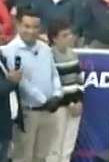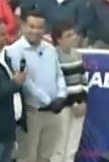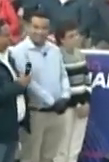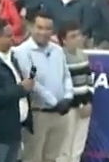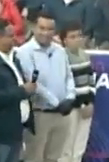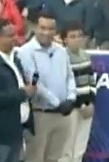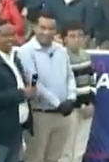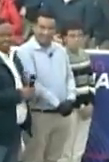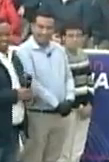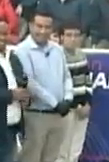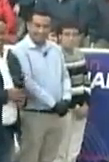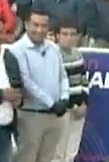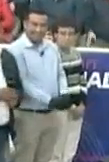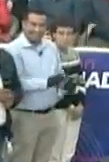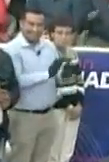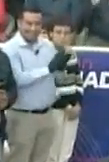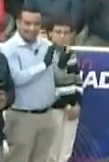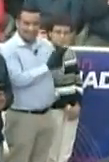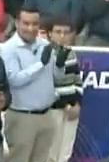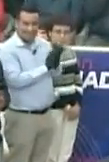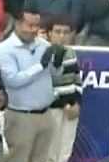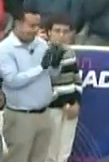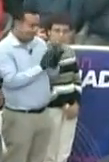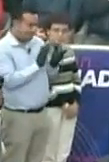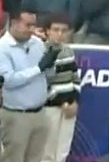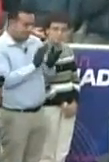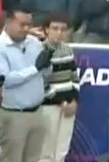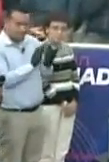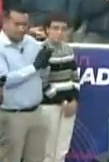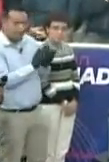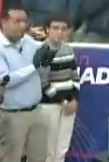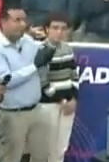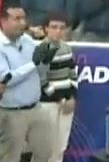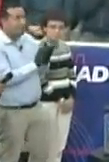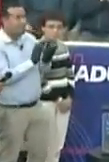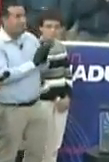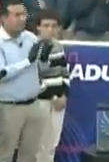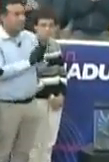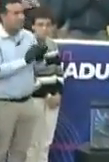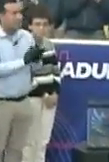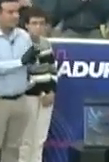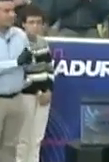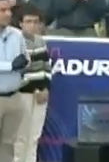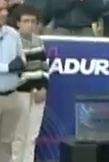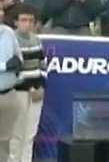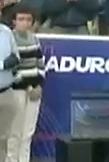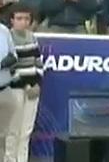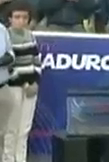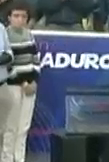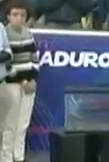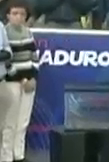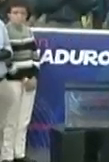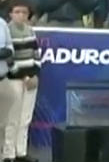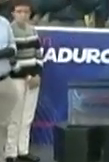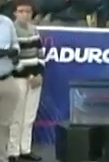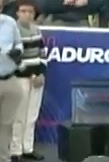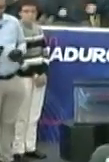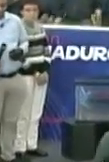y Zuleima, adelante. Emanuel y Zuleima, chicos. Ah,